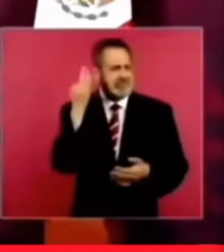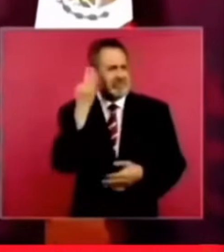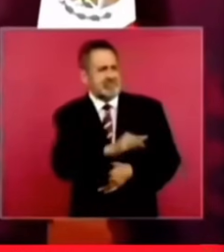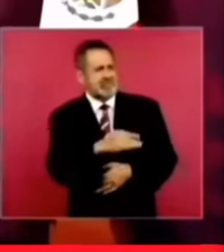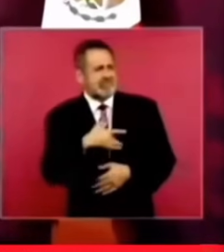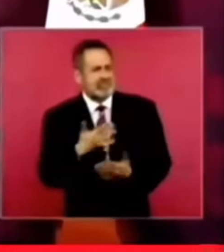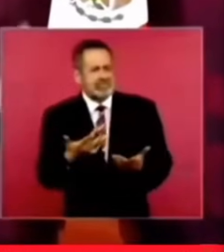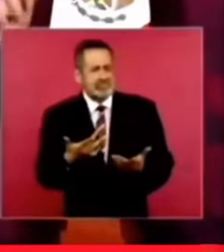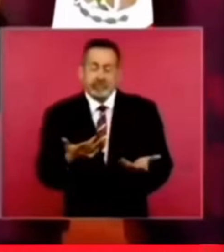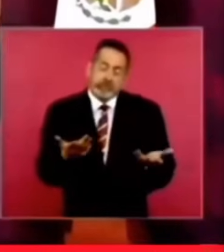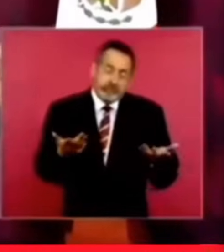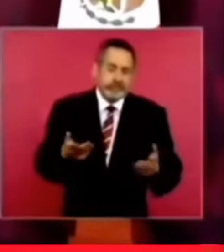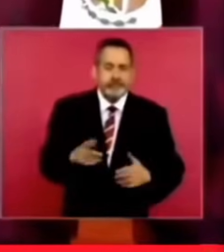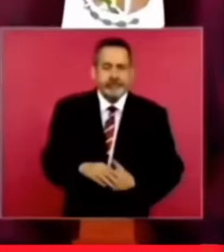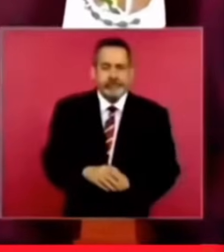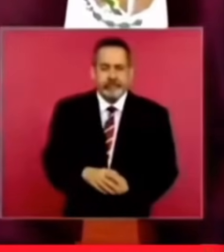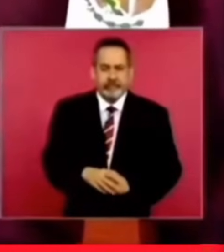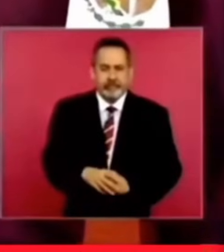Porque